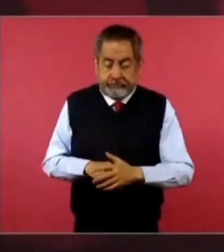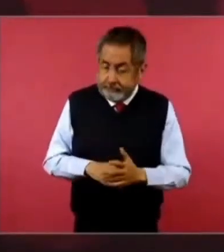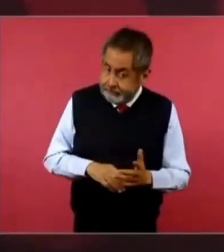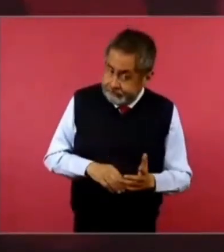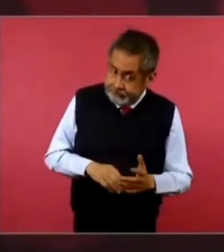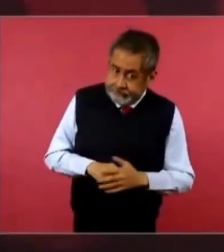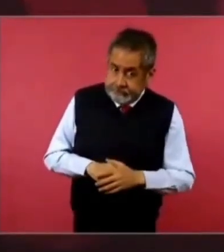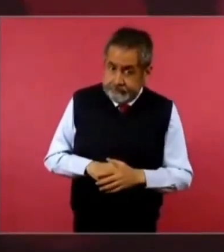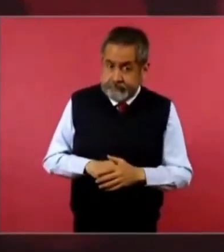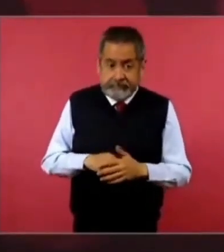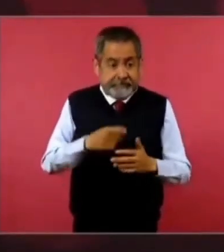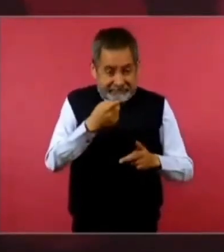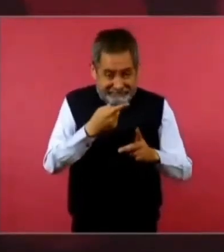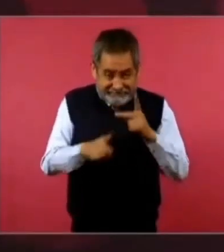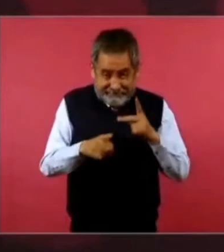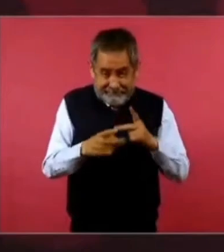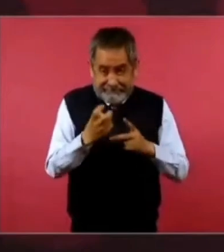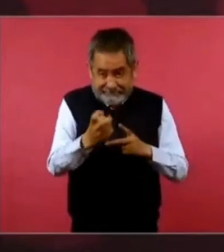Y a partir de ahí